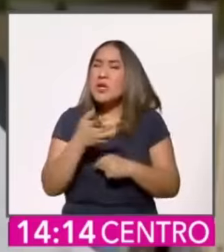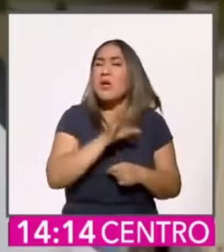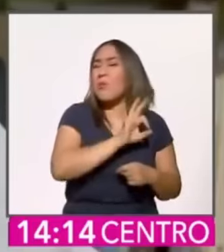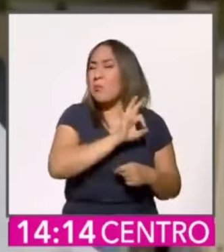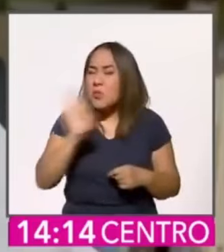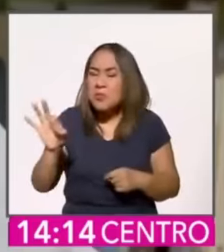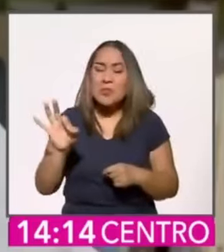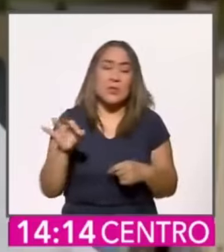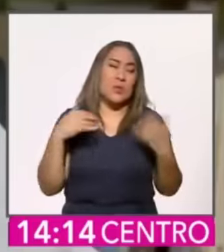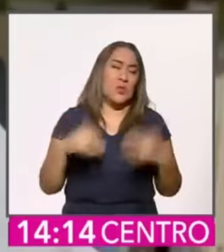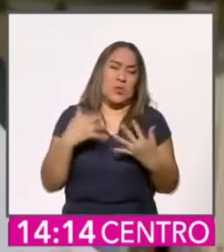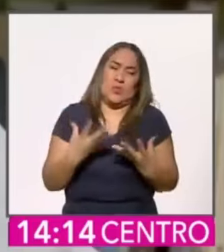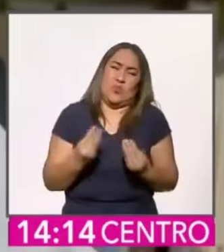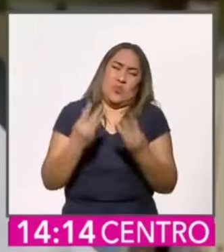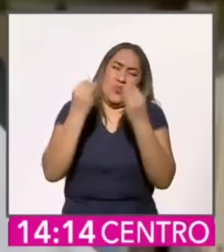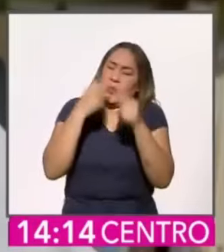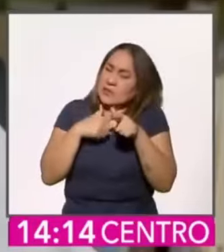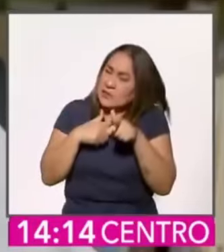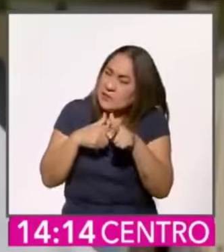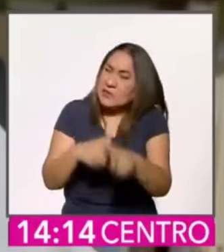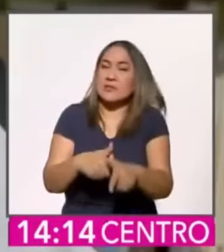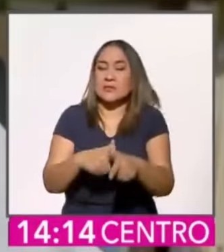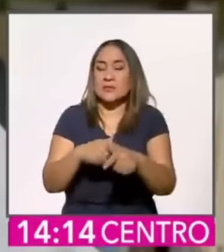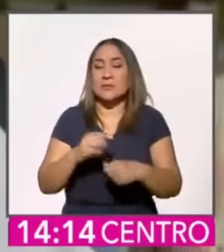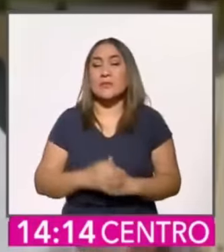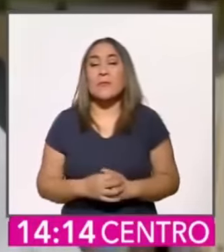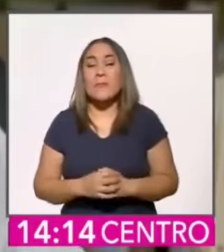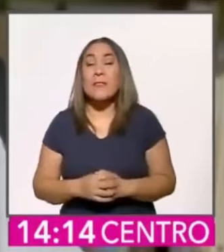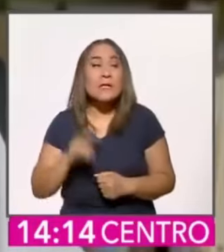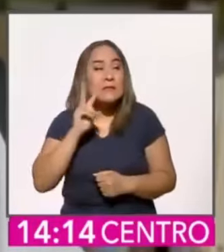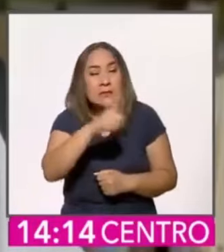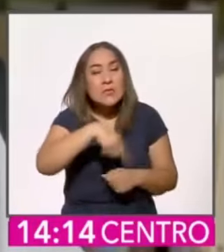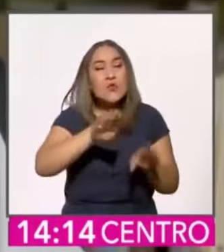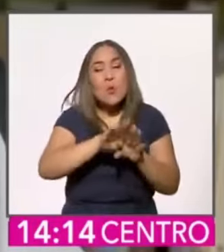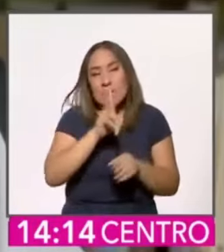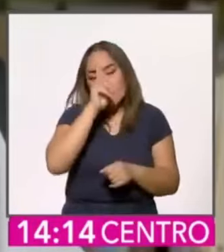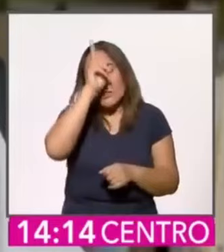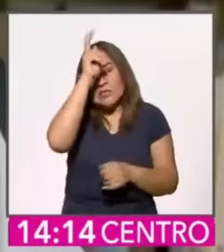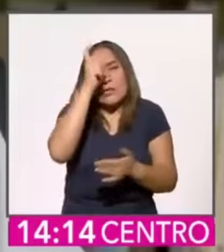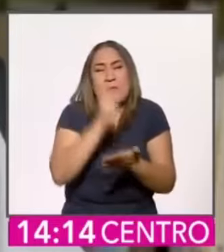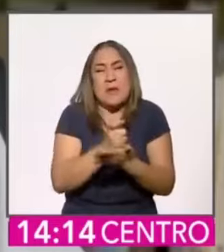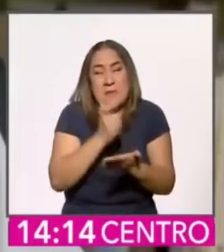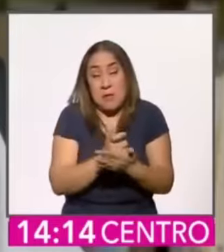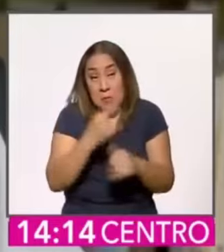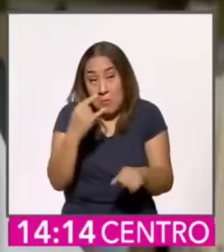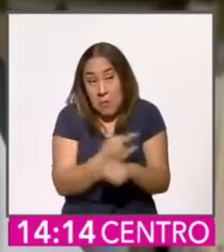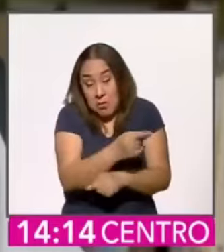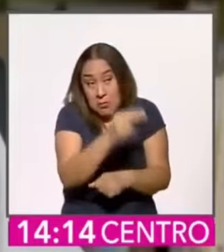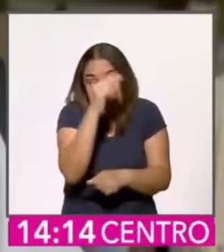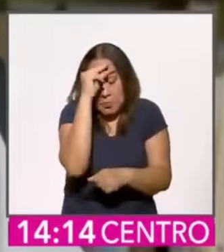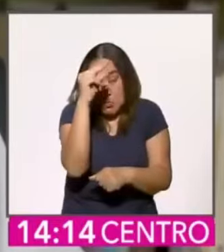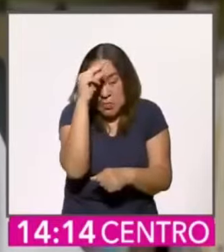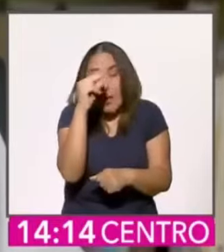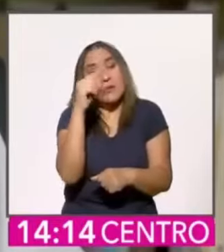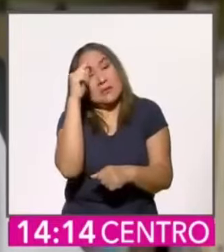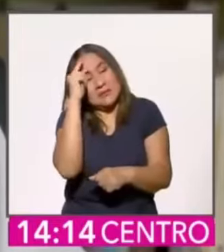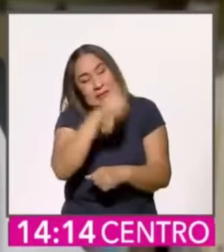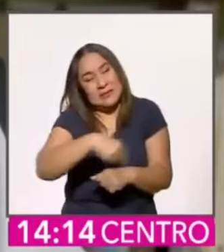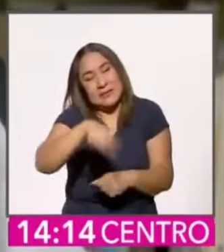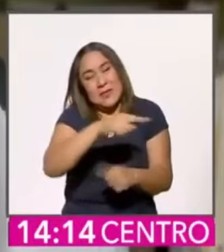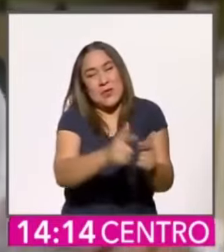calumnia, continua e impunemente. La sed de venganza hace a los más cultos entre los